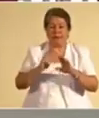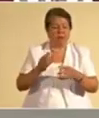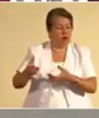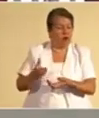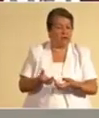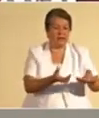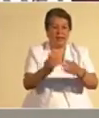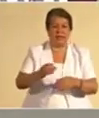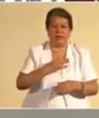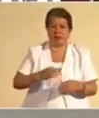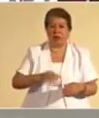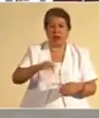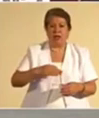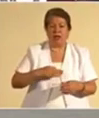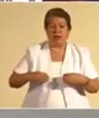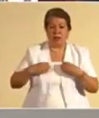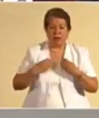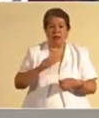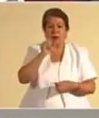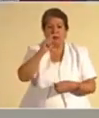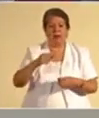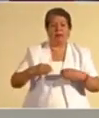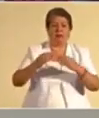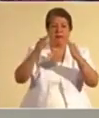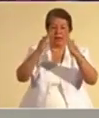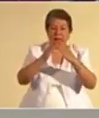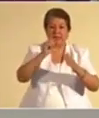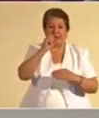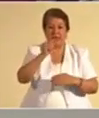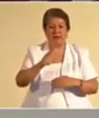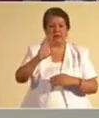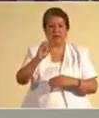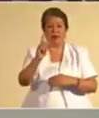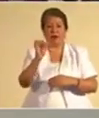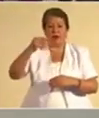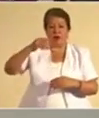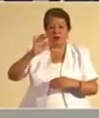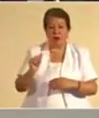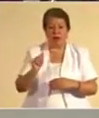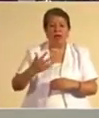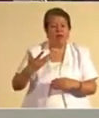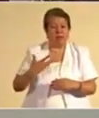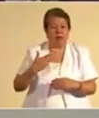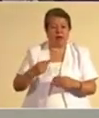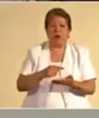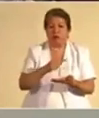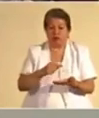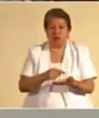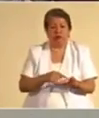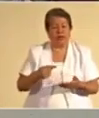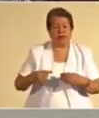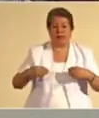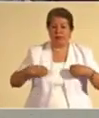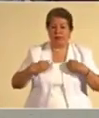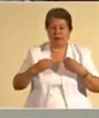Toluca. Aquí vivo, vivo en la misma casa, en la misma colonia. He mantenido un nivel de vida y tengo la fortuna de encontrar